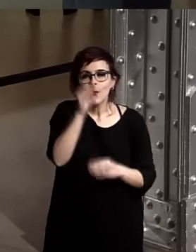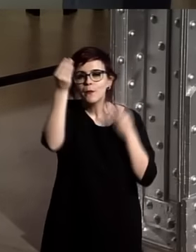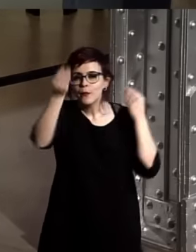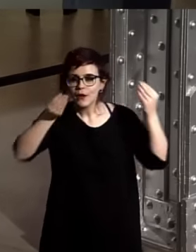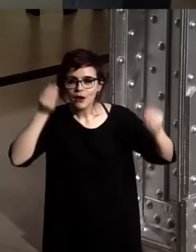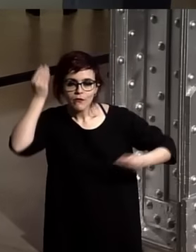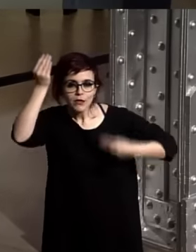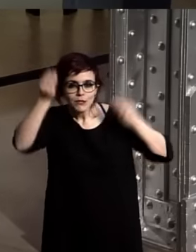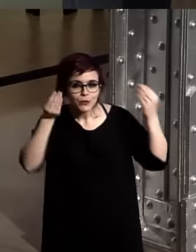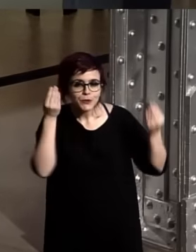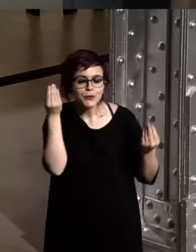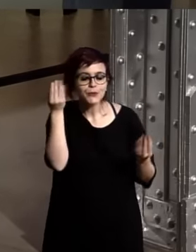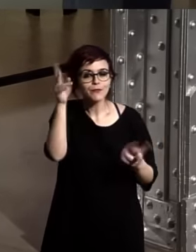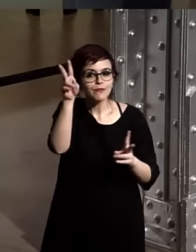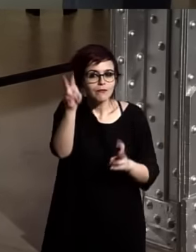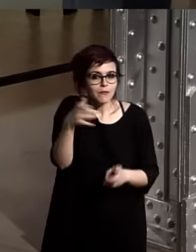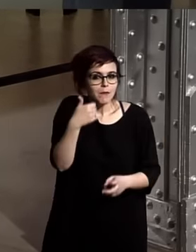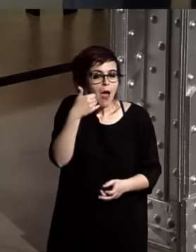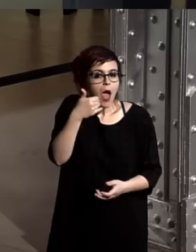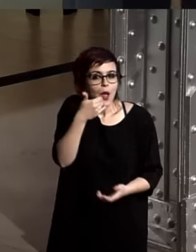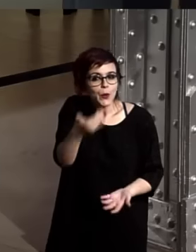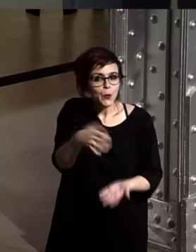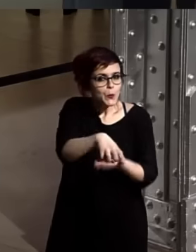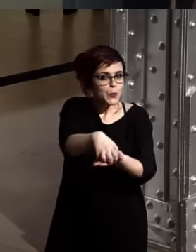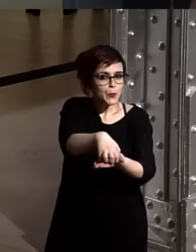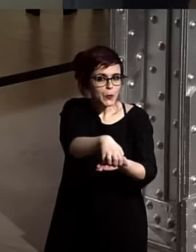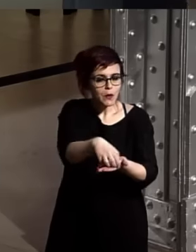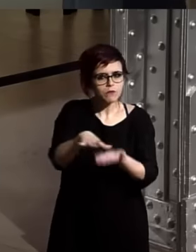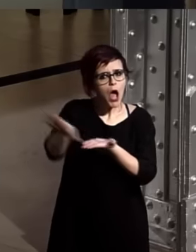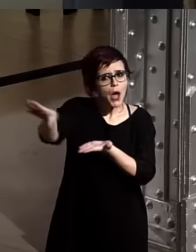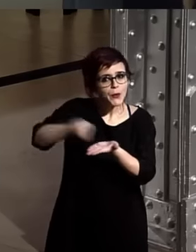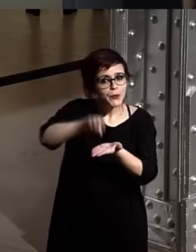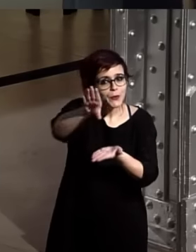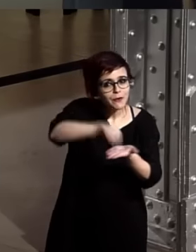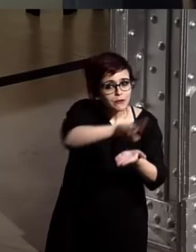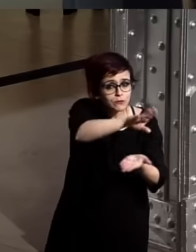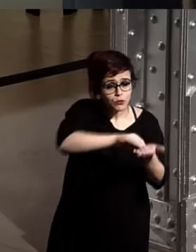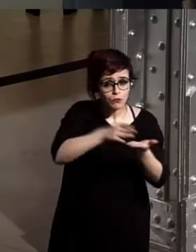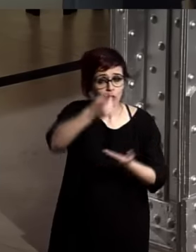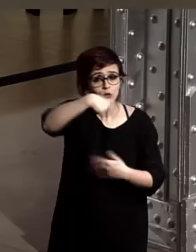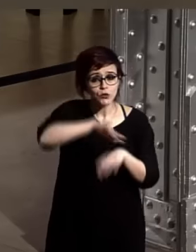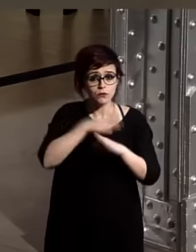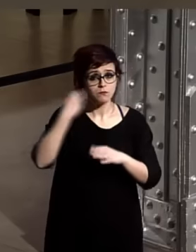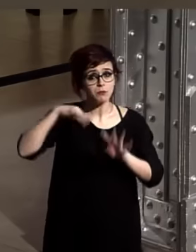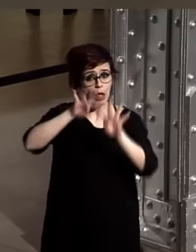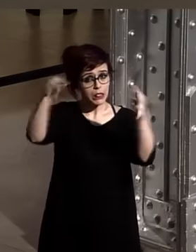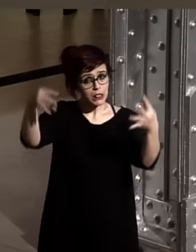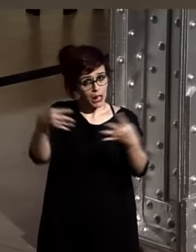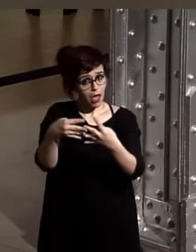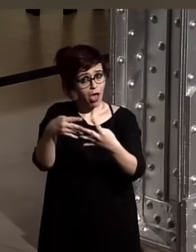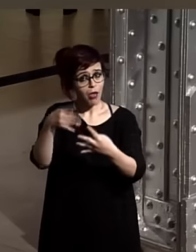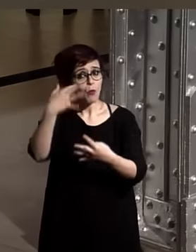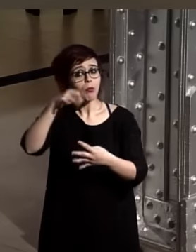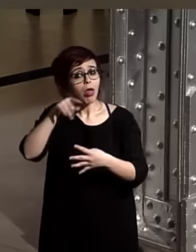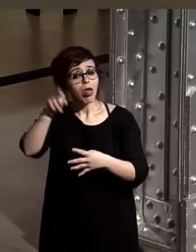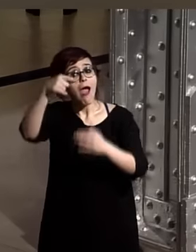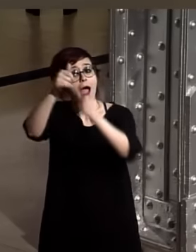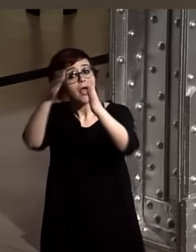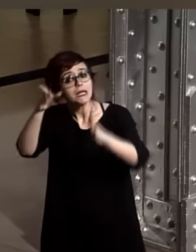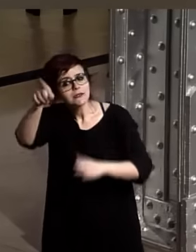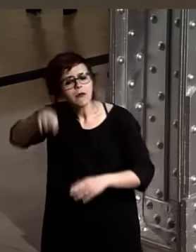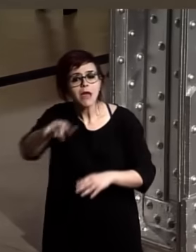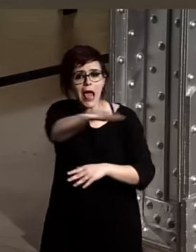reflexiones que que tengáis las iremos recogiendo lo podéis hacer los que estáis en streaming y también los que estáis aquí los que estéis